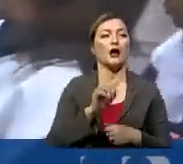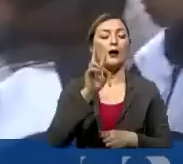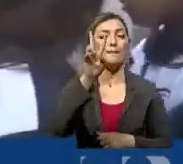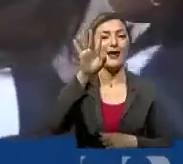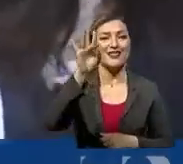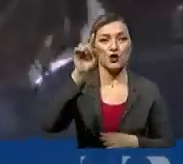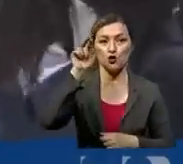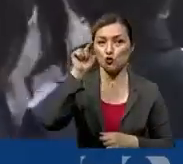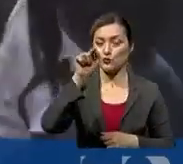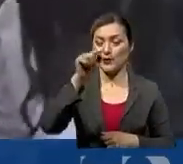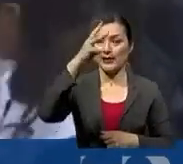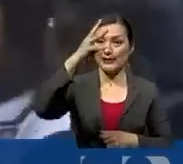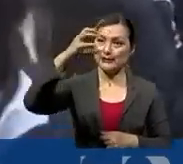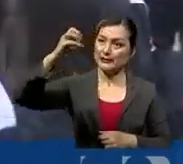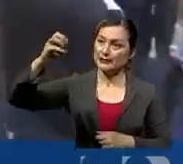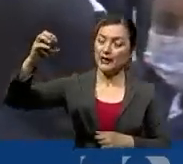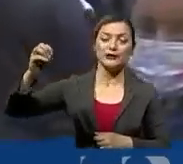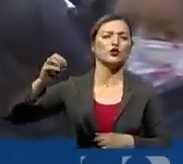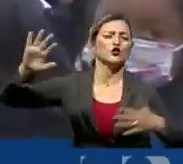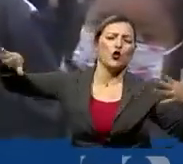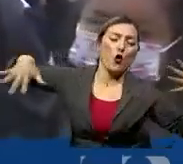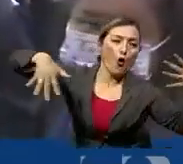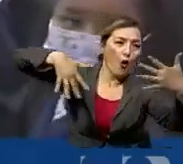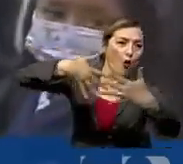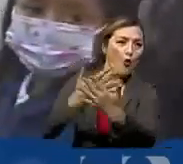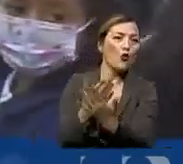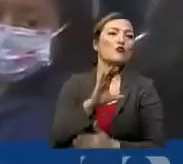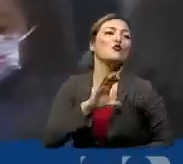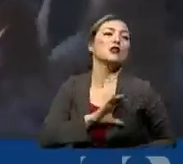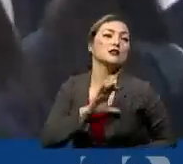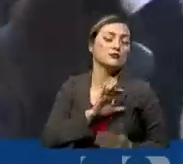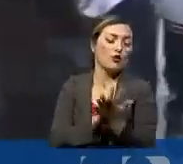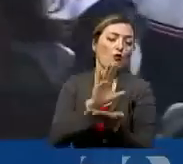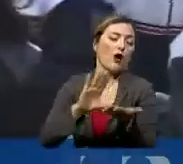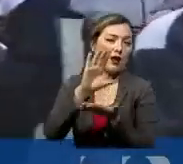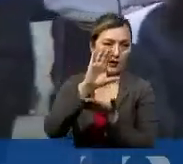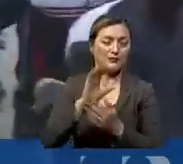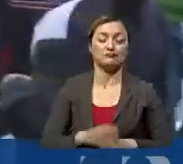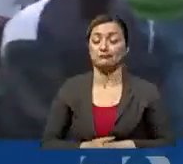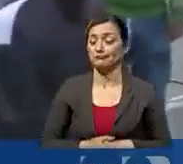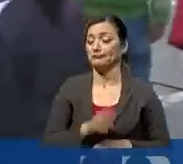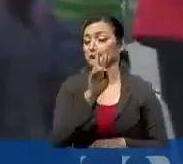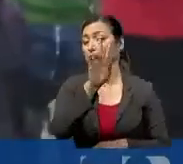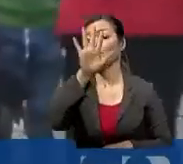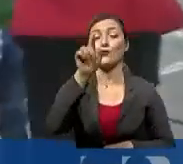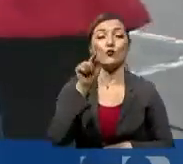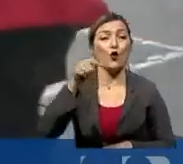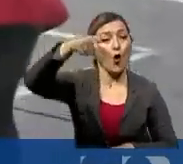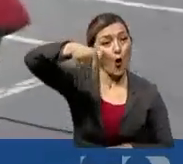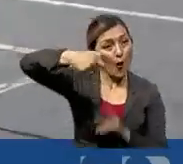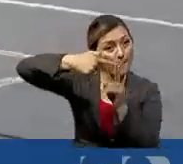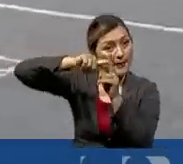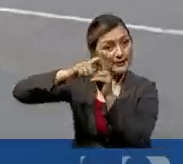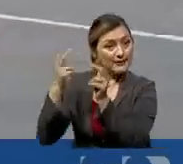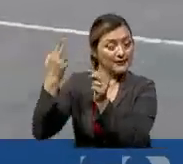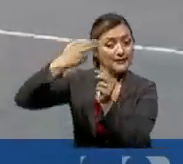unidades educativas municipales que inician clases, que inician este nuevo año escolar. De esos, 25.000 lo hacen el día de hoy, porque